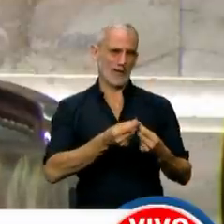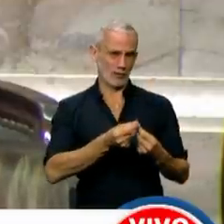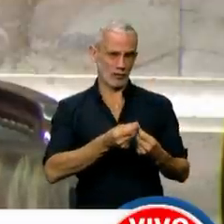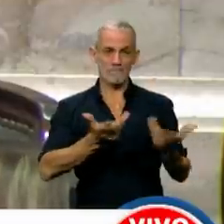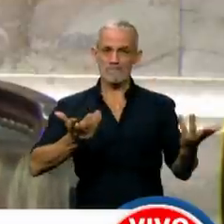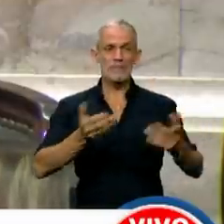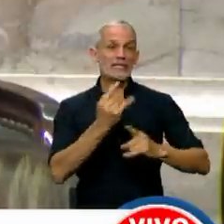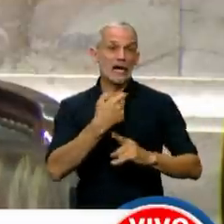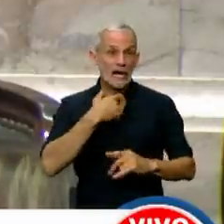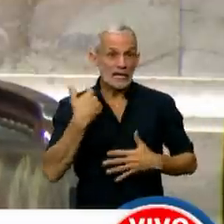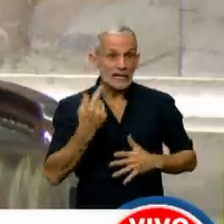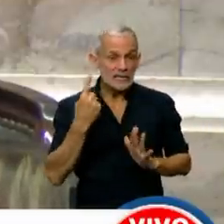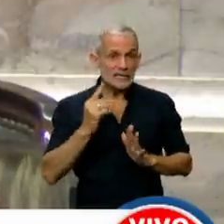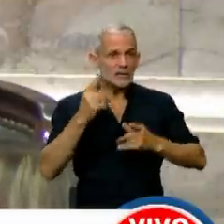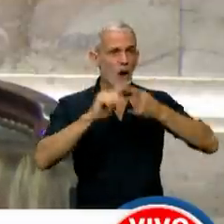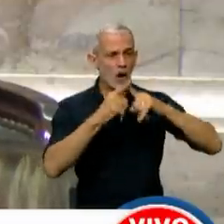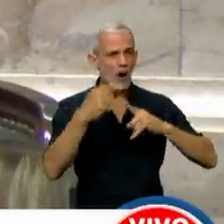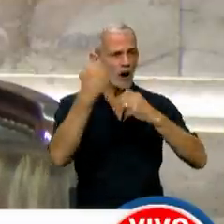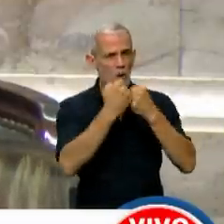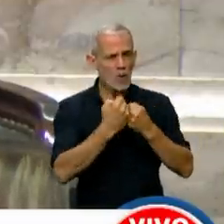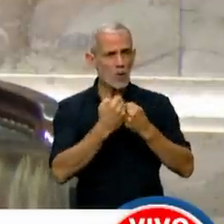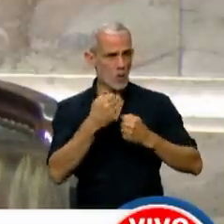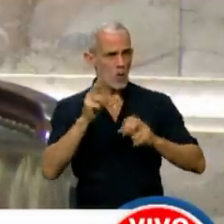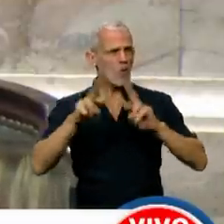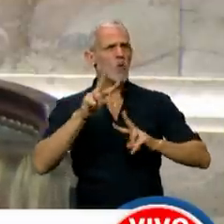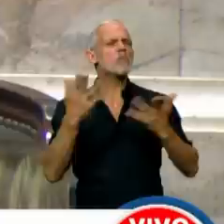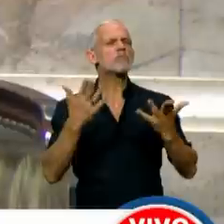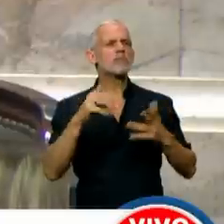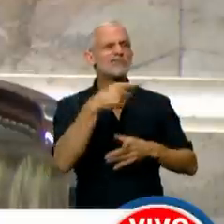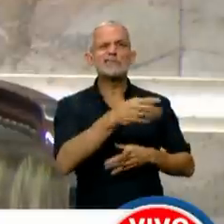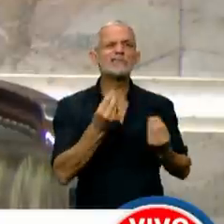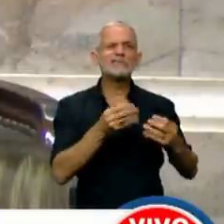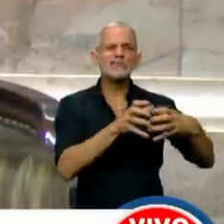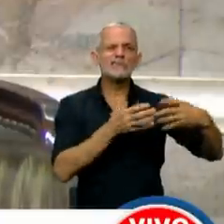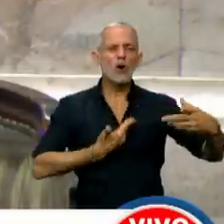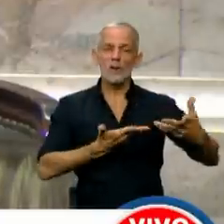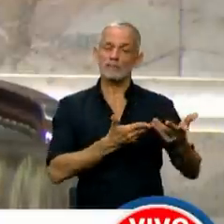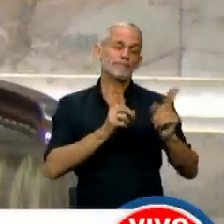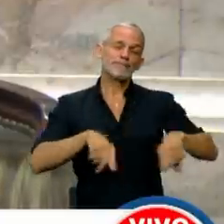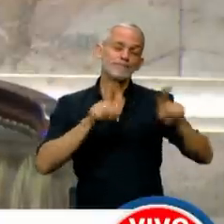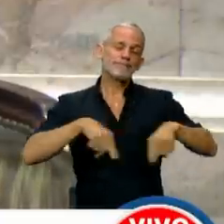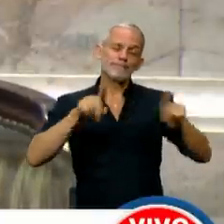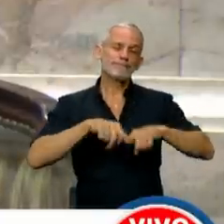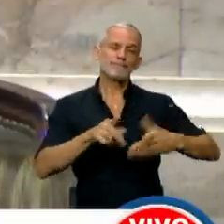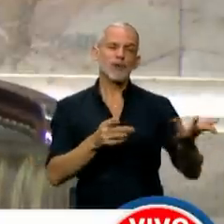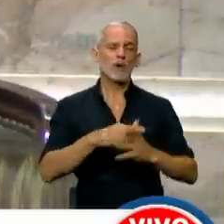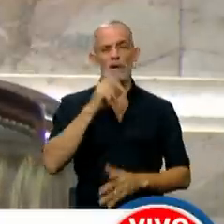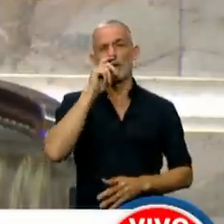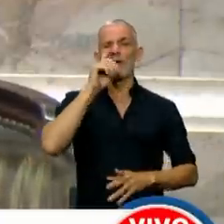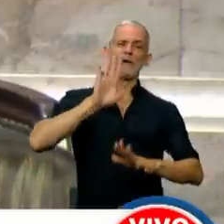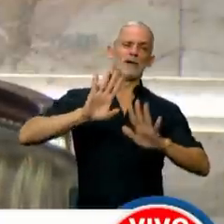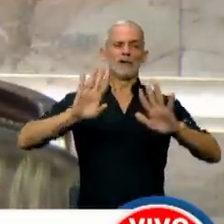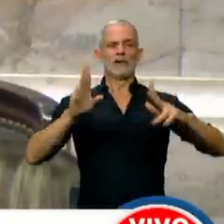siempre intentamos buscar el consenso y que encontrábamos del otro lado lo mismo de siempre soberbia